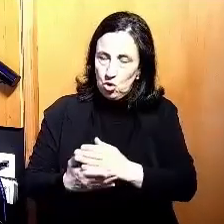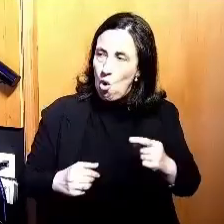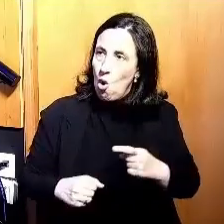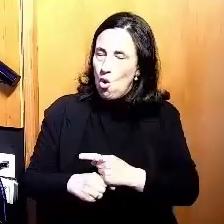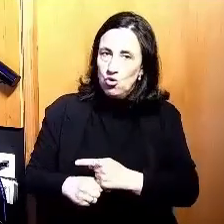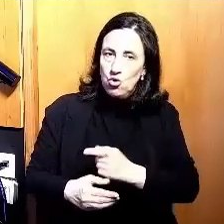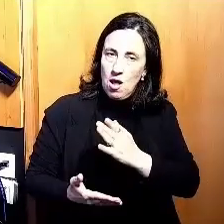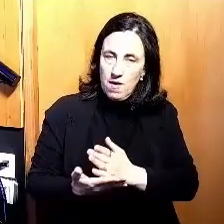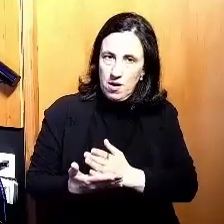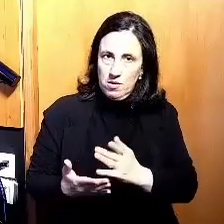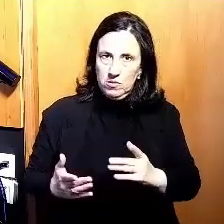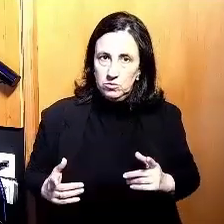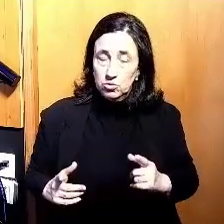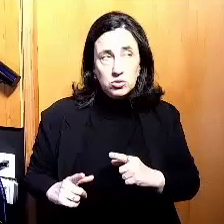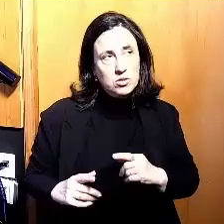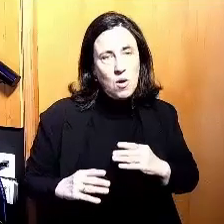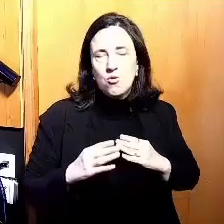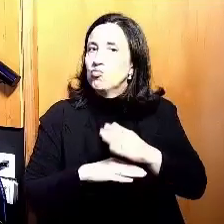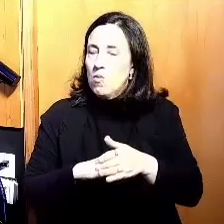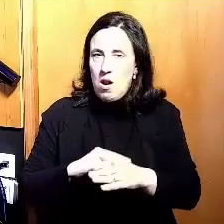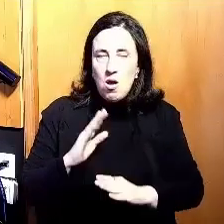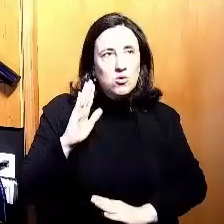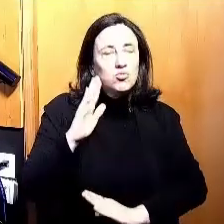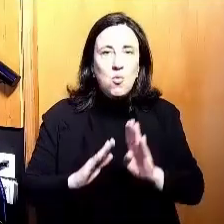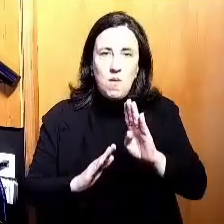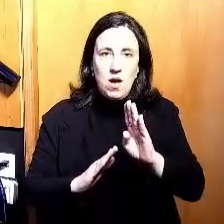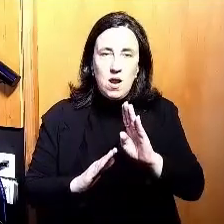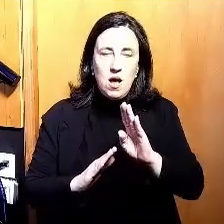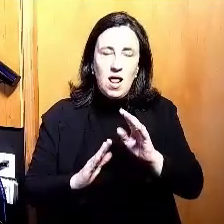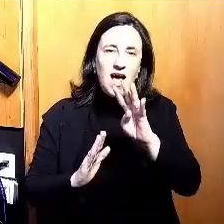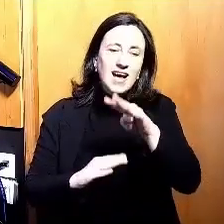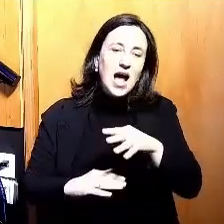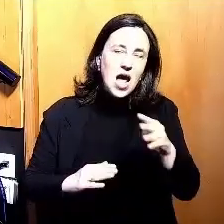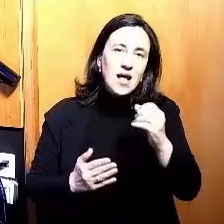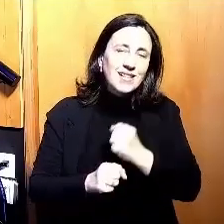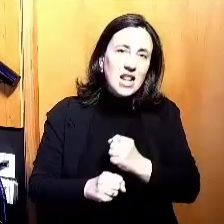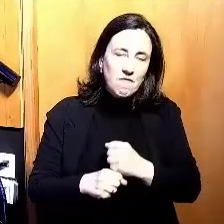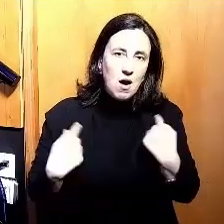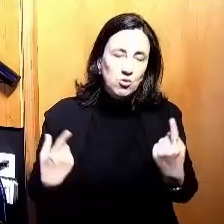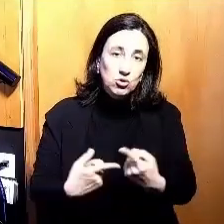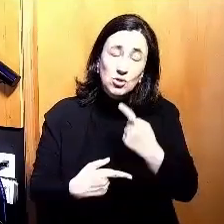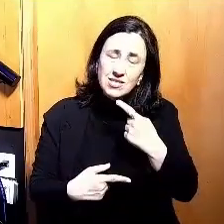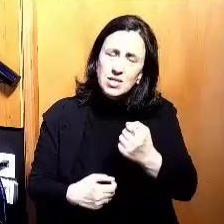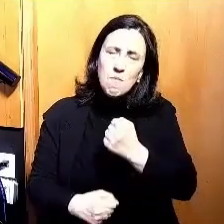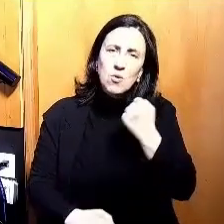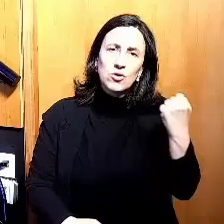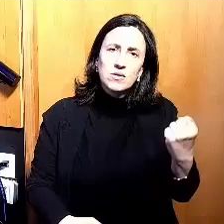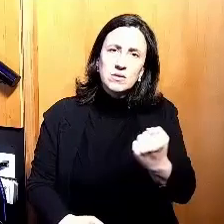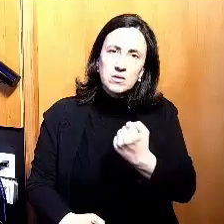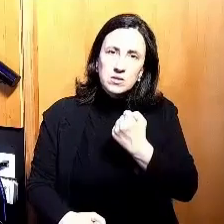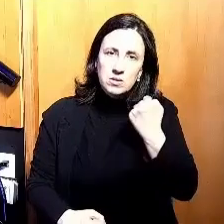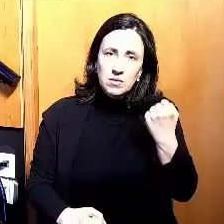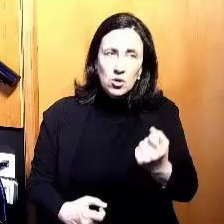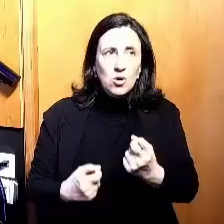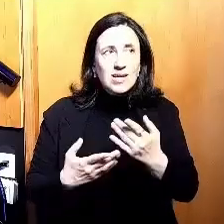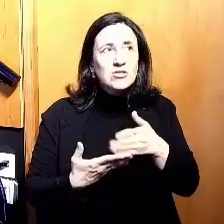otra manera atraviesa los temas y las agendas que trabajamos. Y creo que también esa parte es importante. Lo